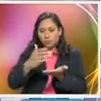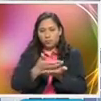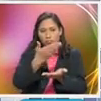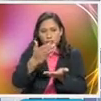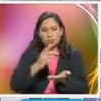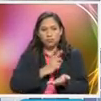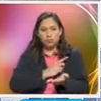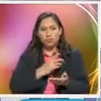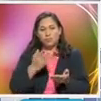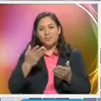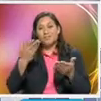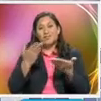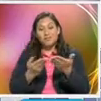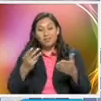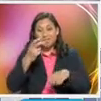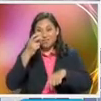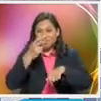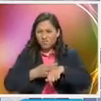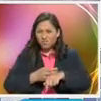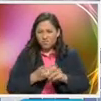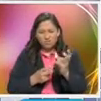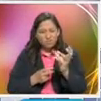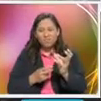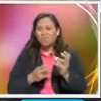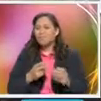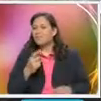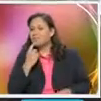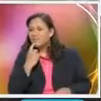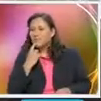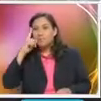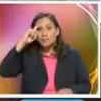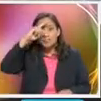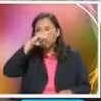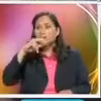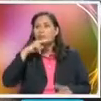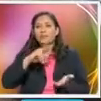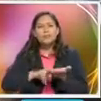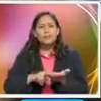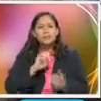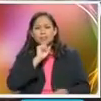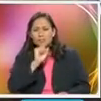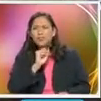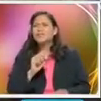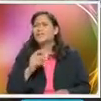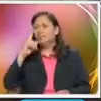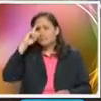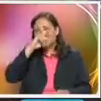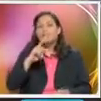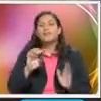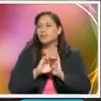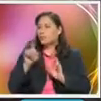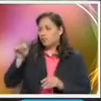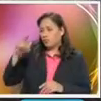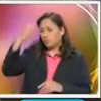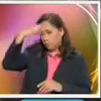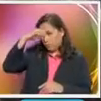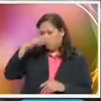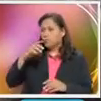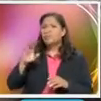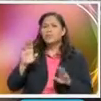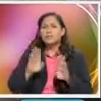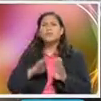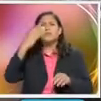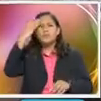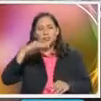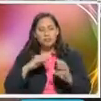Esta vez me tocó medio. Fíjate que no encontré, luego es un rollo encontrar aguacates buenos, ¿no? Eso, cuéntanos tú como chef con tu Fíjate experiencia, cómo saber